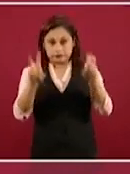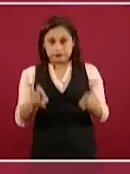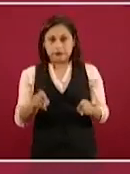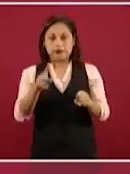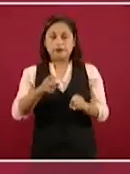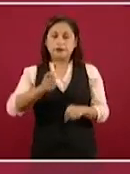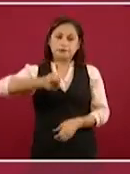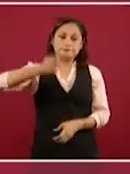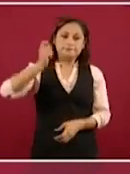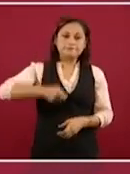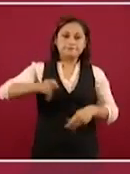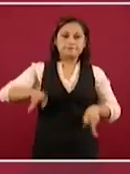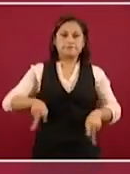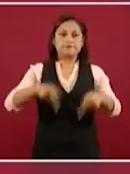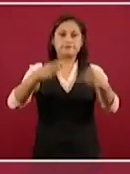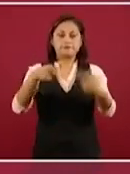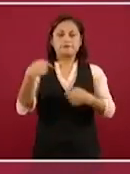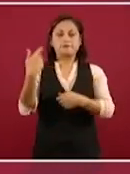diciembre